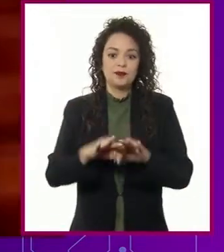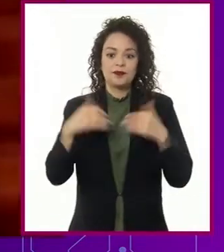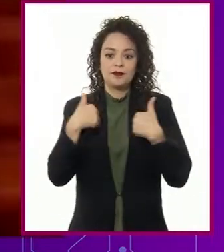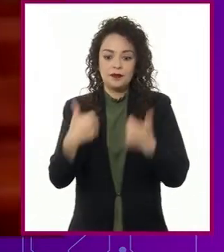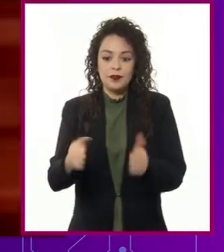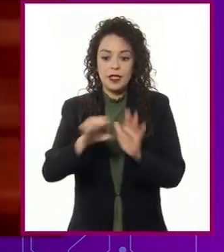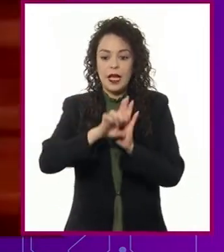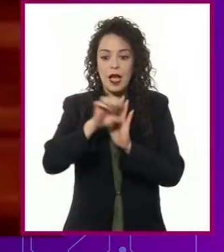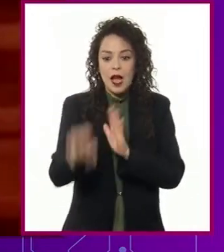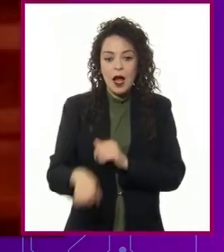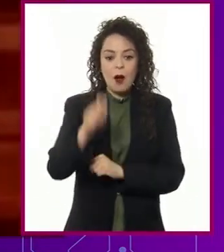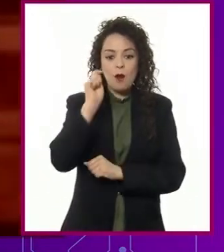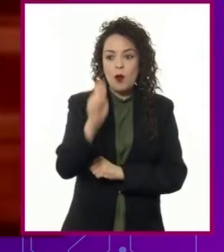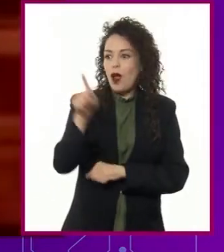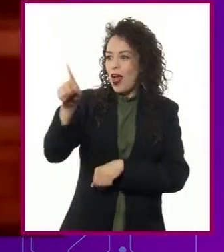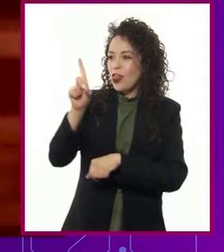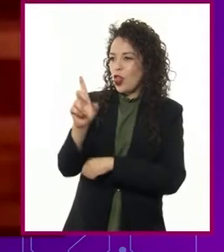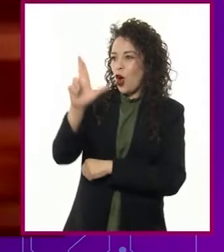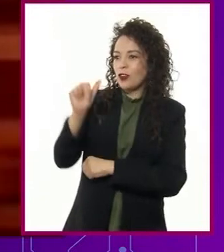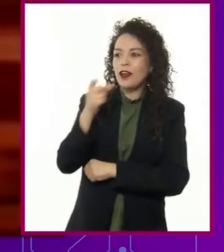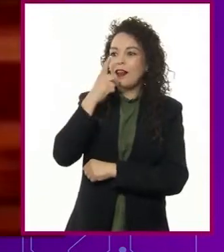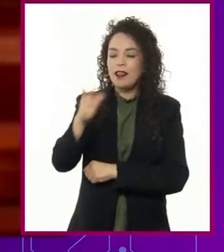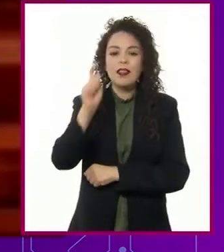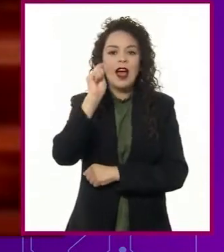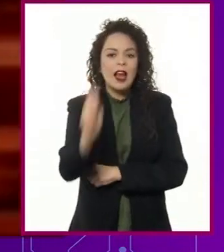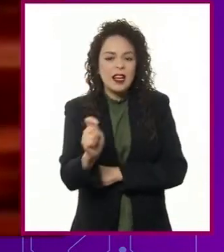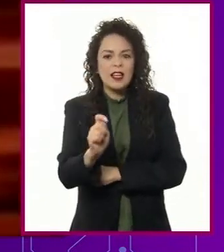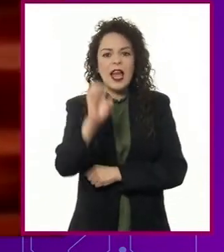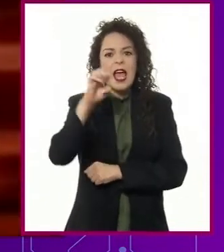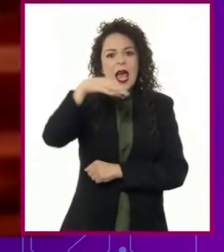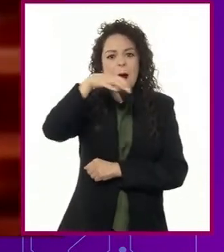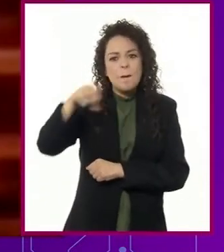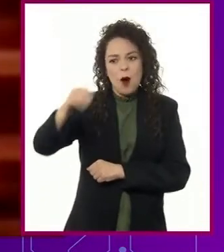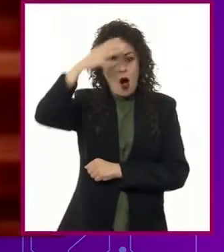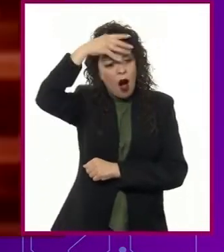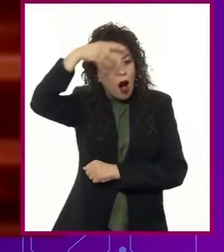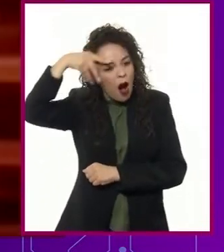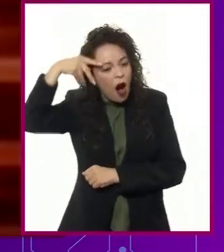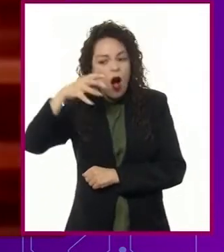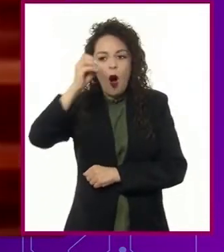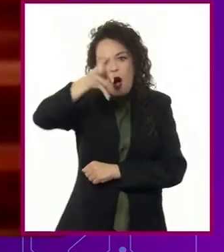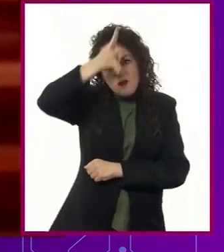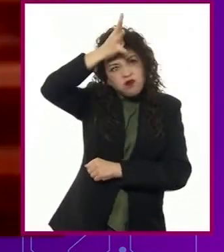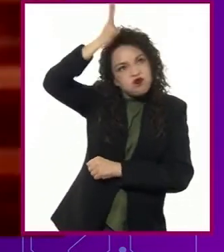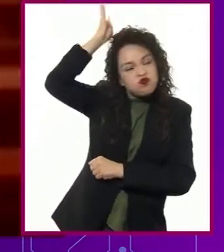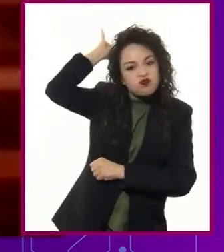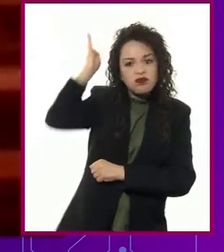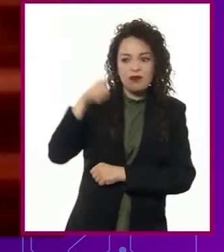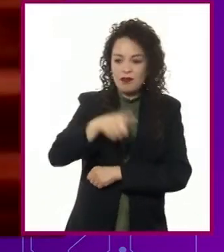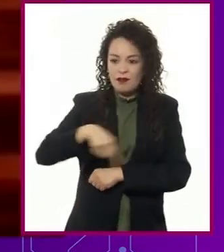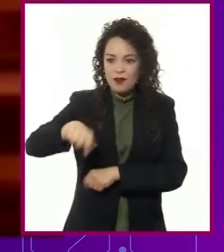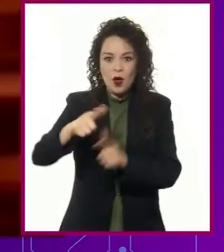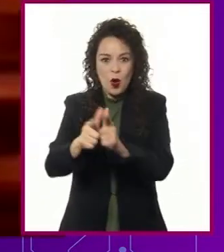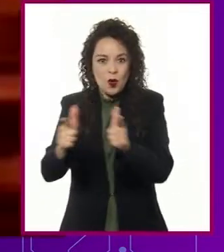el caso de los emos, los escatos, los ponquetos, etcétera, son grupos que son